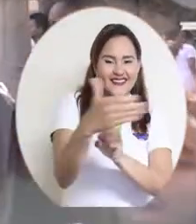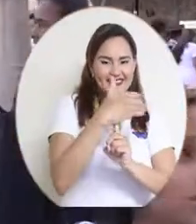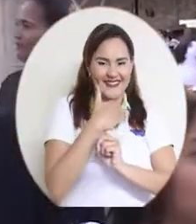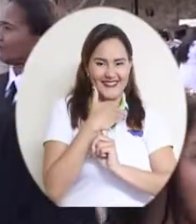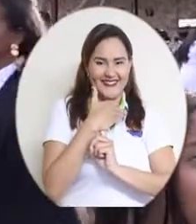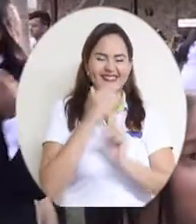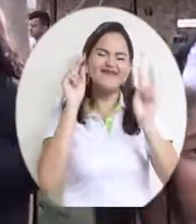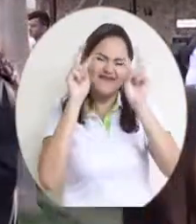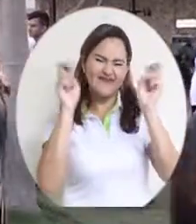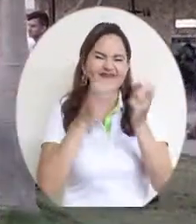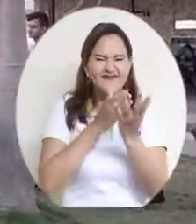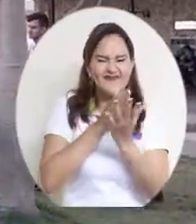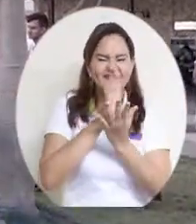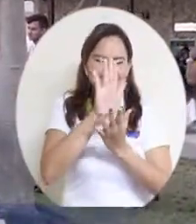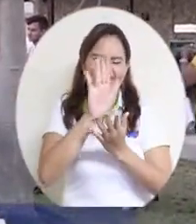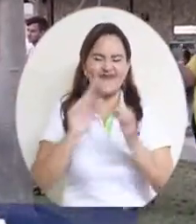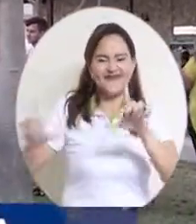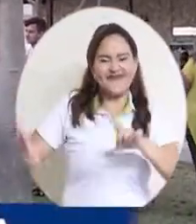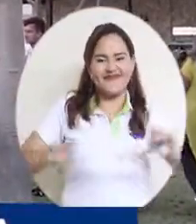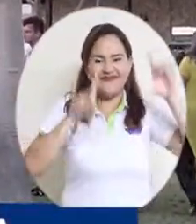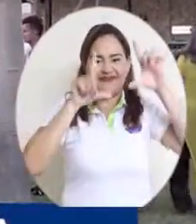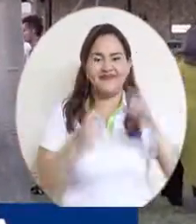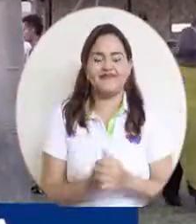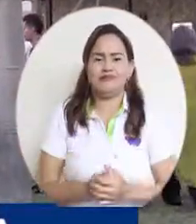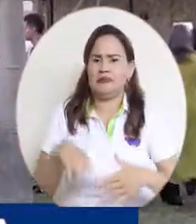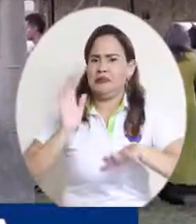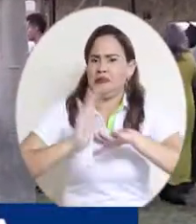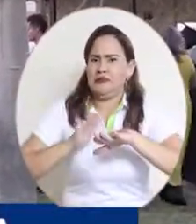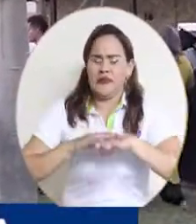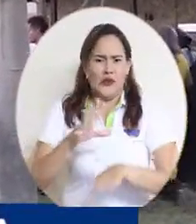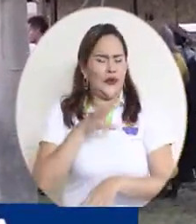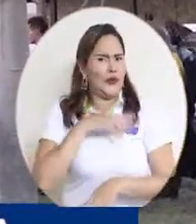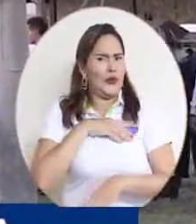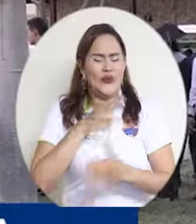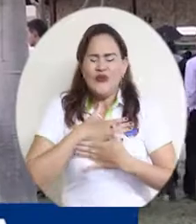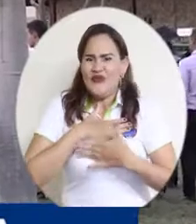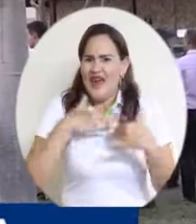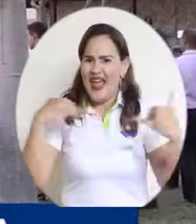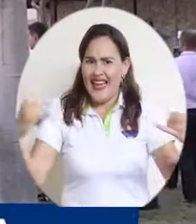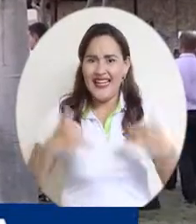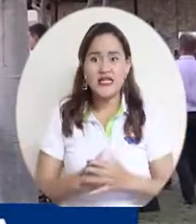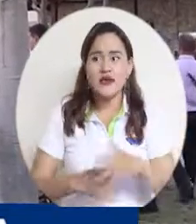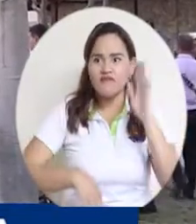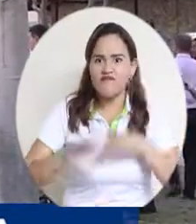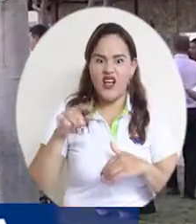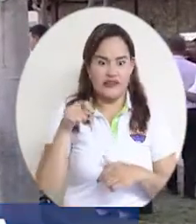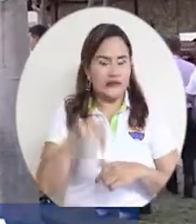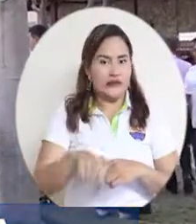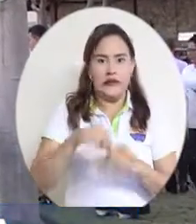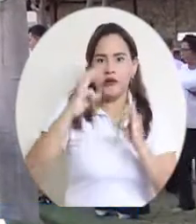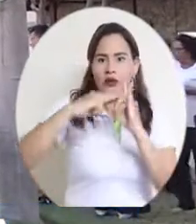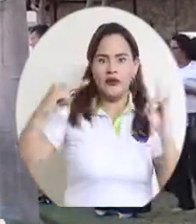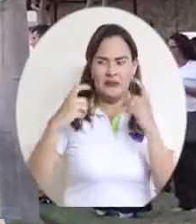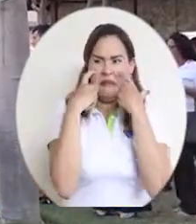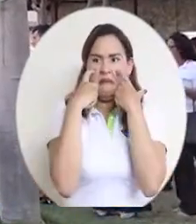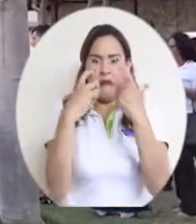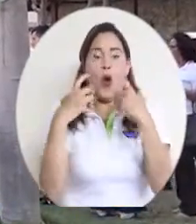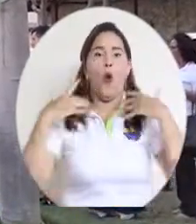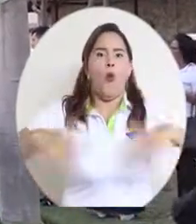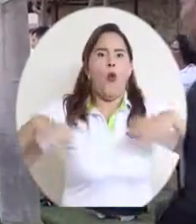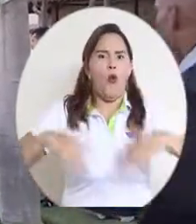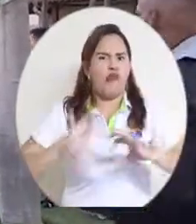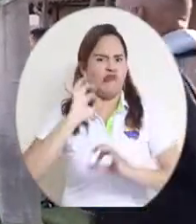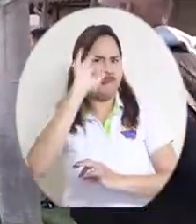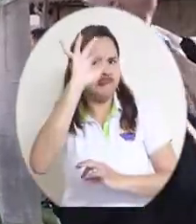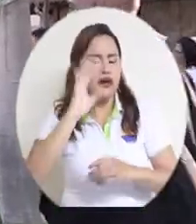inmensa alegría, primero estar en este claustro, me pareció la berraquera, la organización que tiene en todos los aspectos,